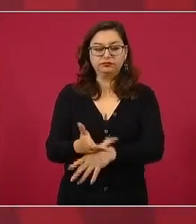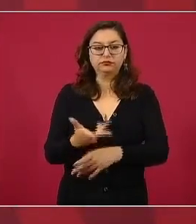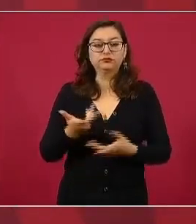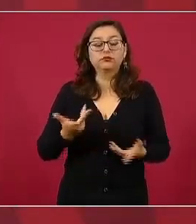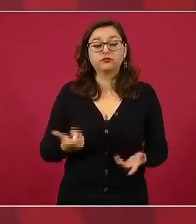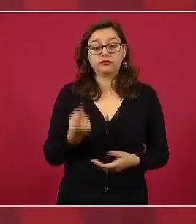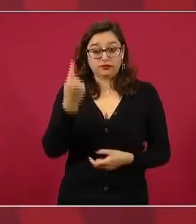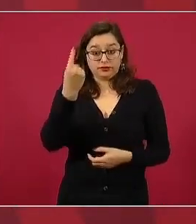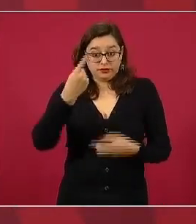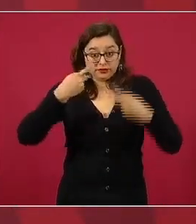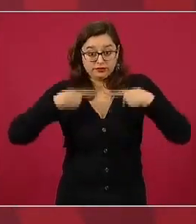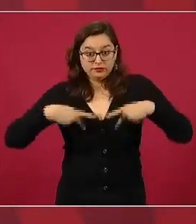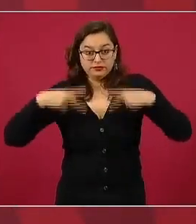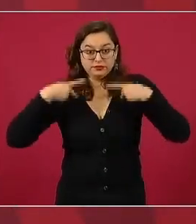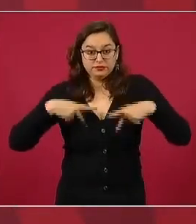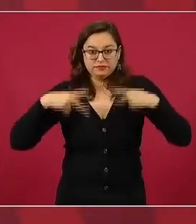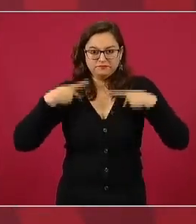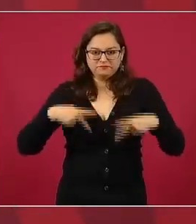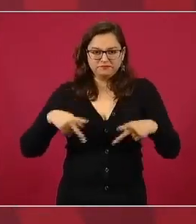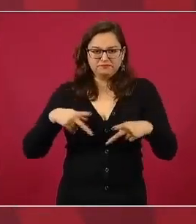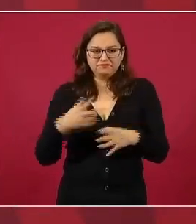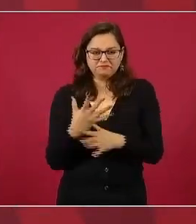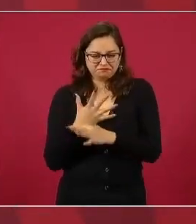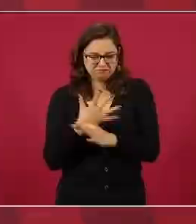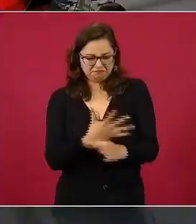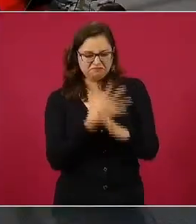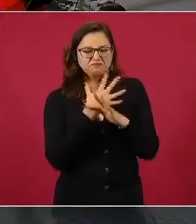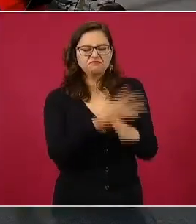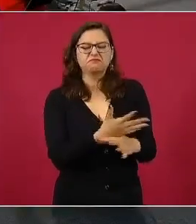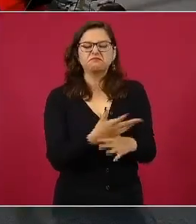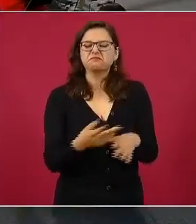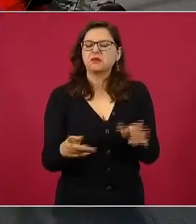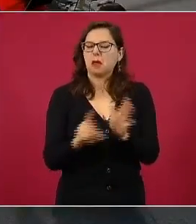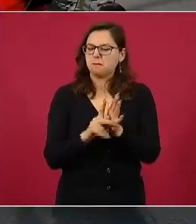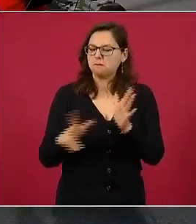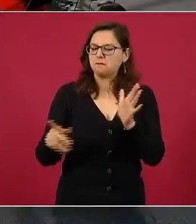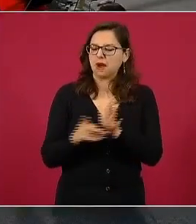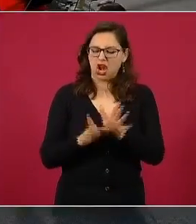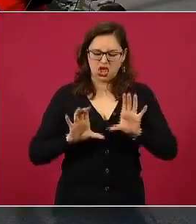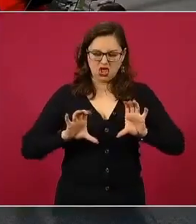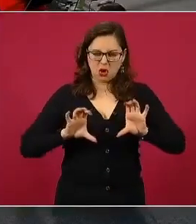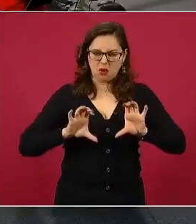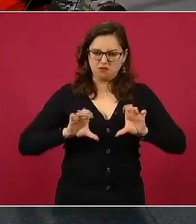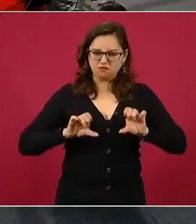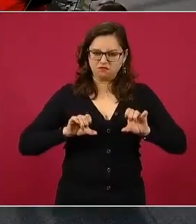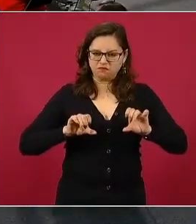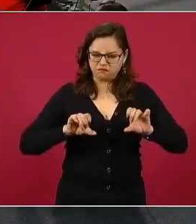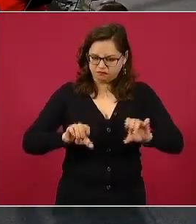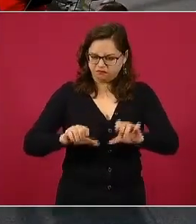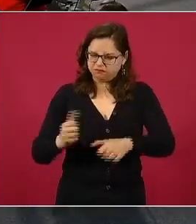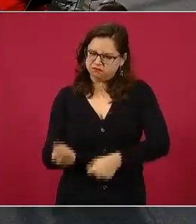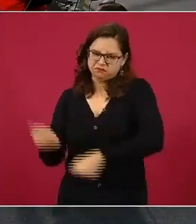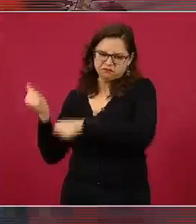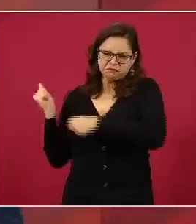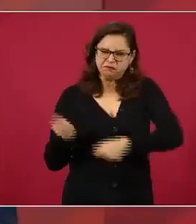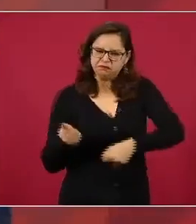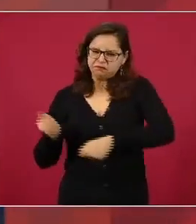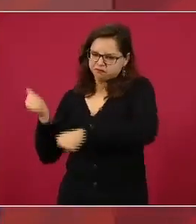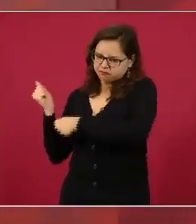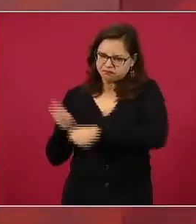estamos a periodicazos acabando con el movimiento,